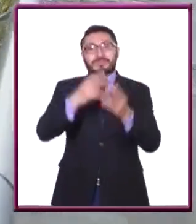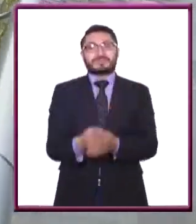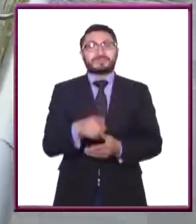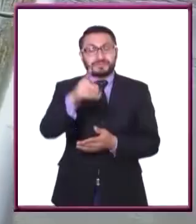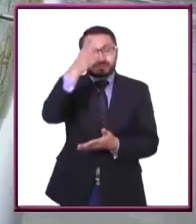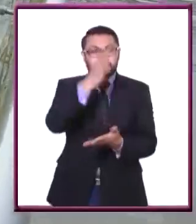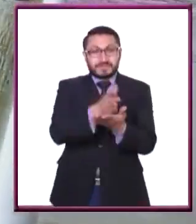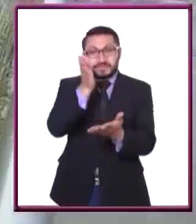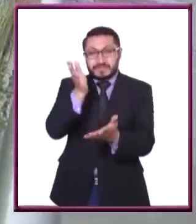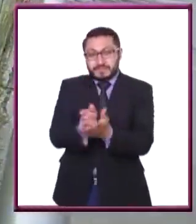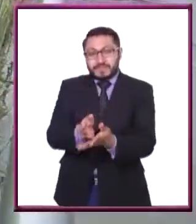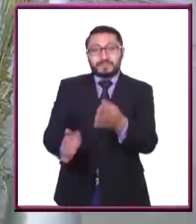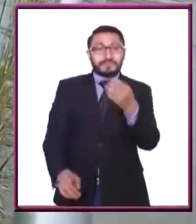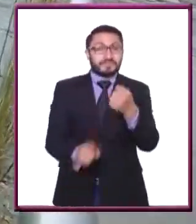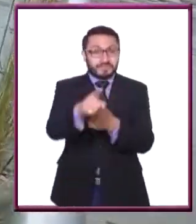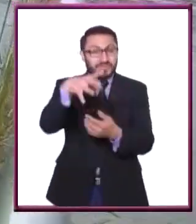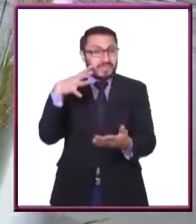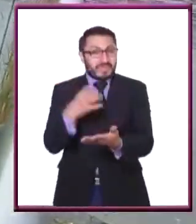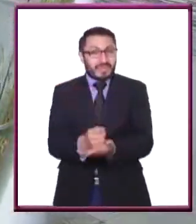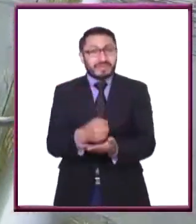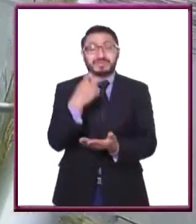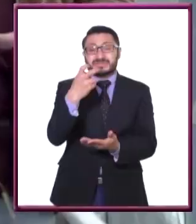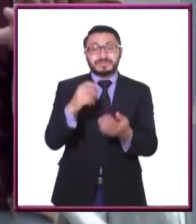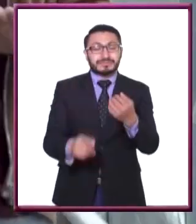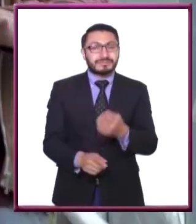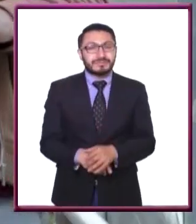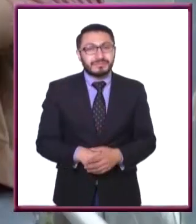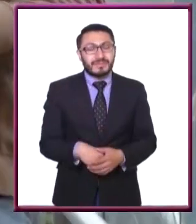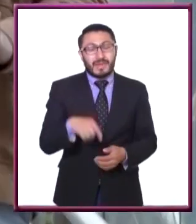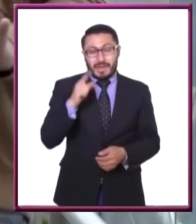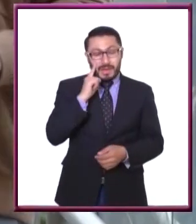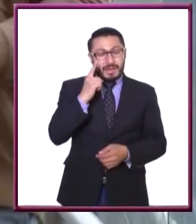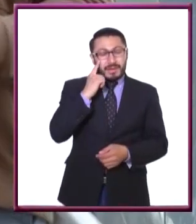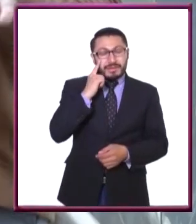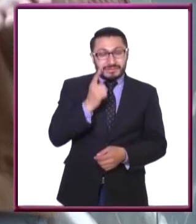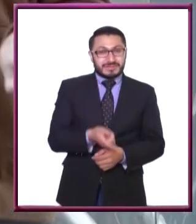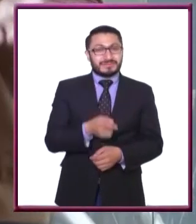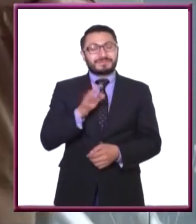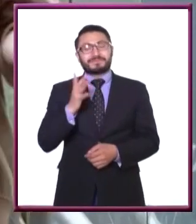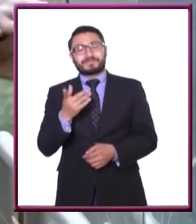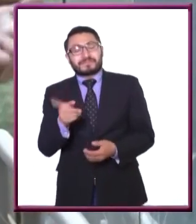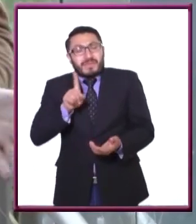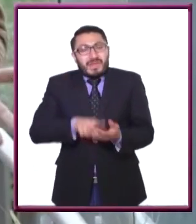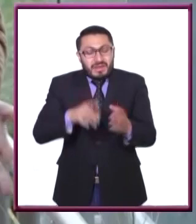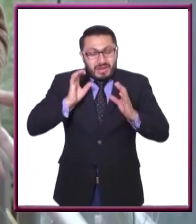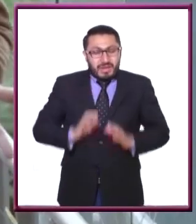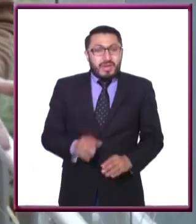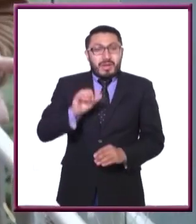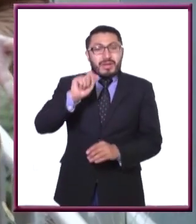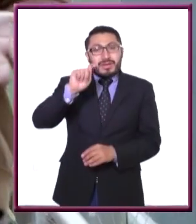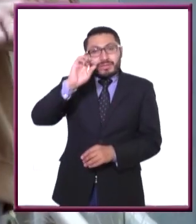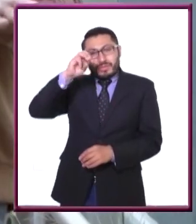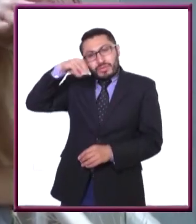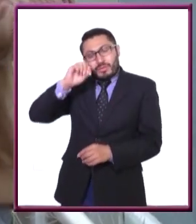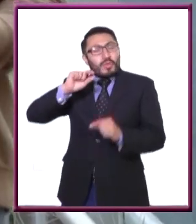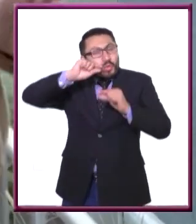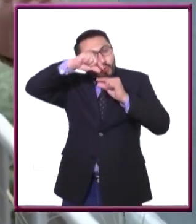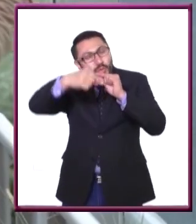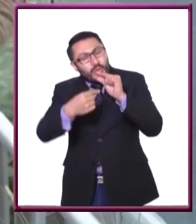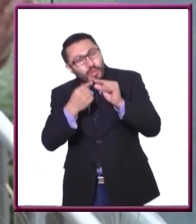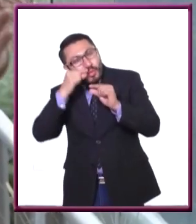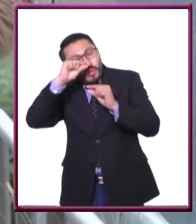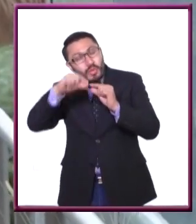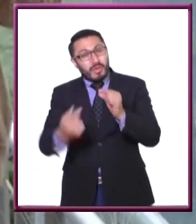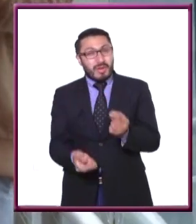y vencerás. Es un problema de Fermi. Mira, empecemos por tratar de calcular los átomos que hay en el cuerpo humano. Recuerda que no